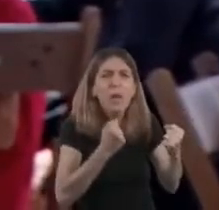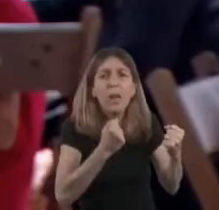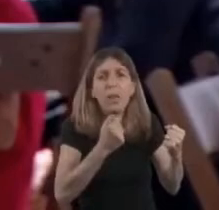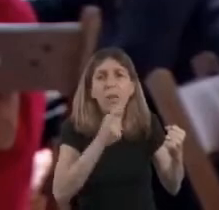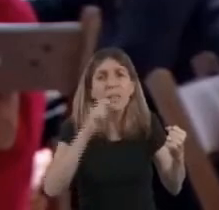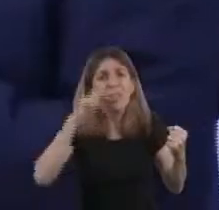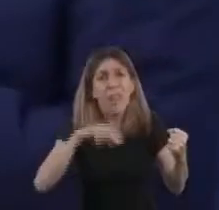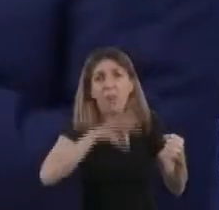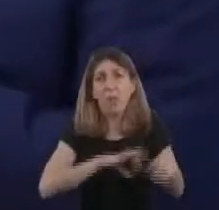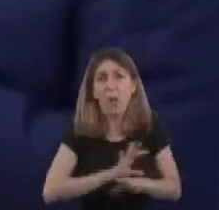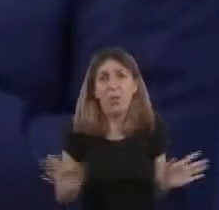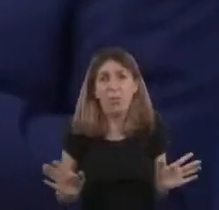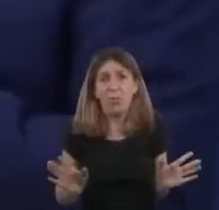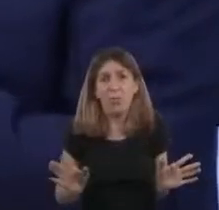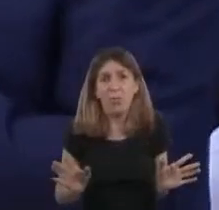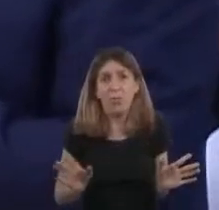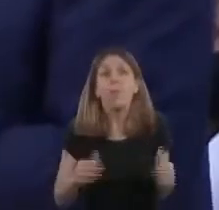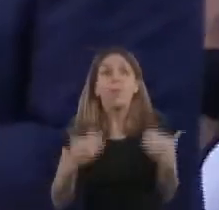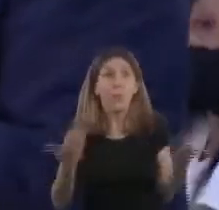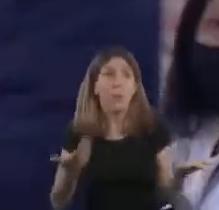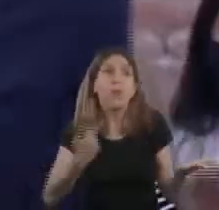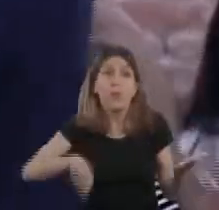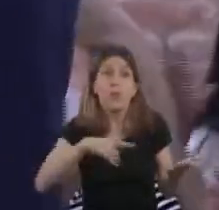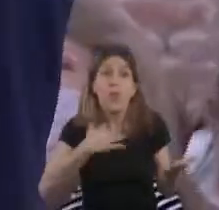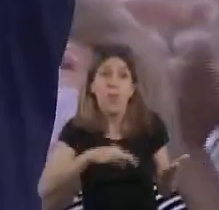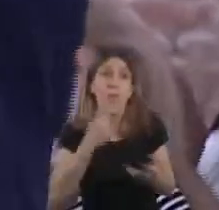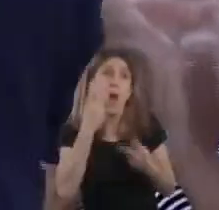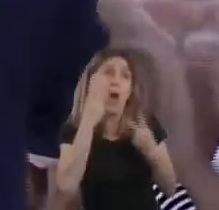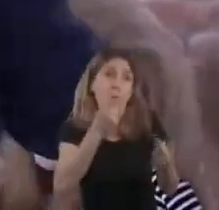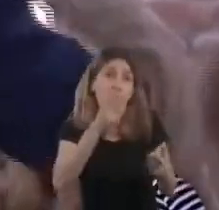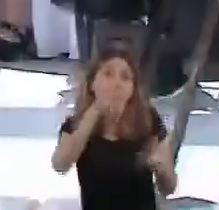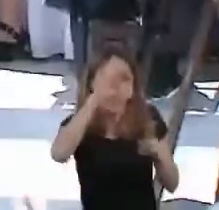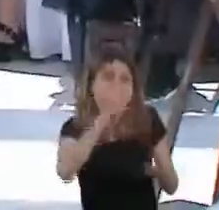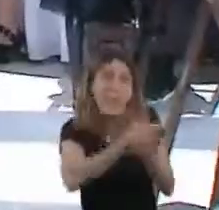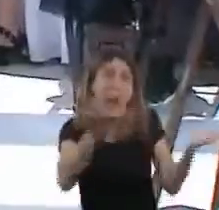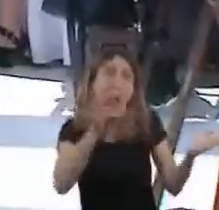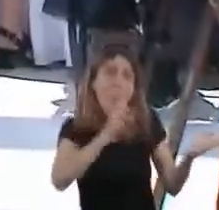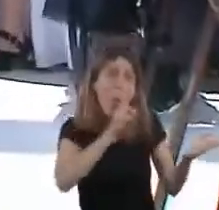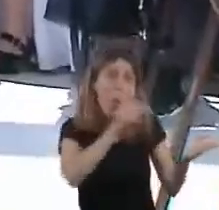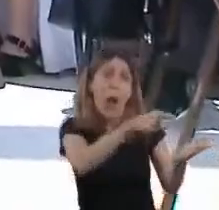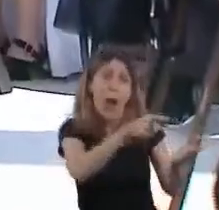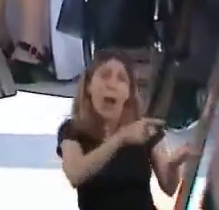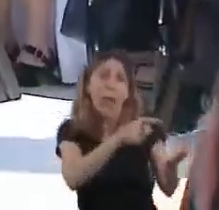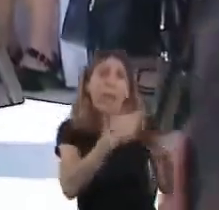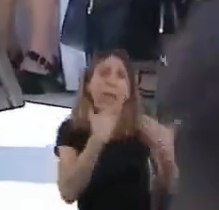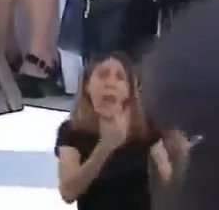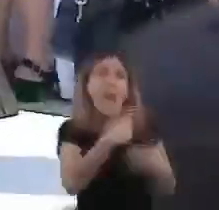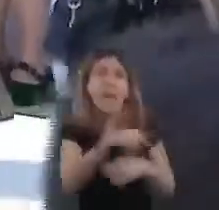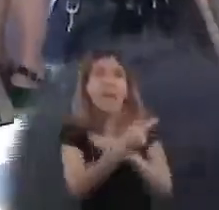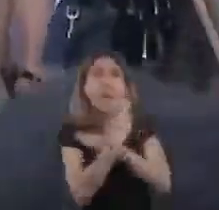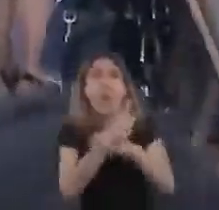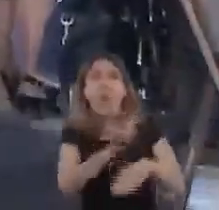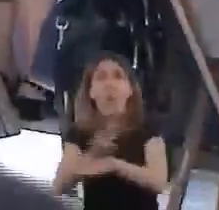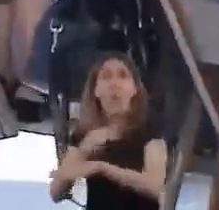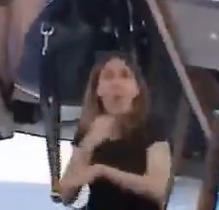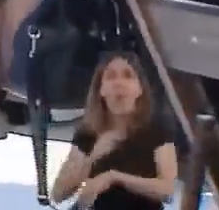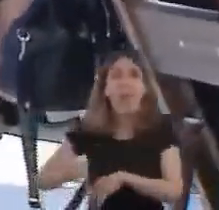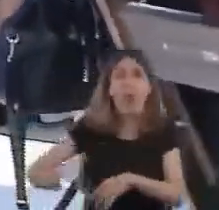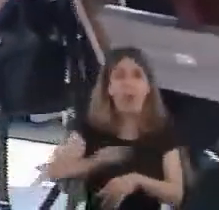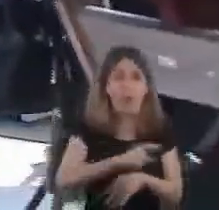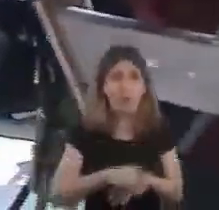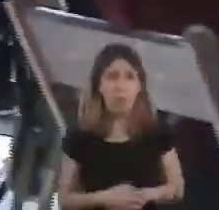Empecemos a cumplir con ellas, reconociendo lo que ellas hacen por cada uno de nosotros.